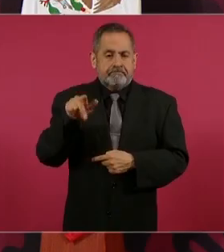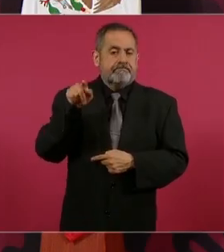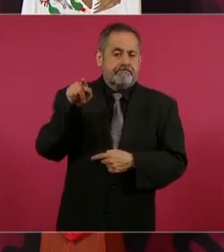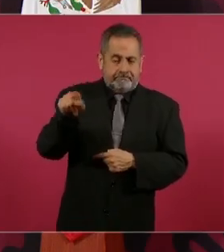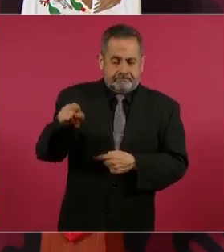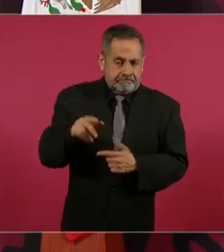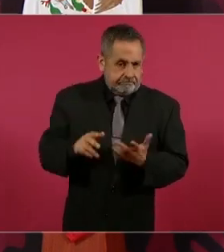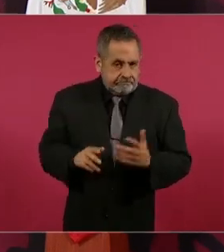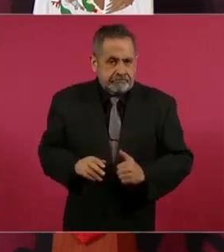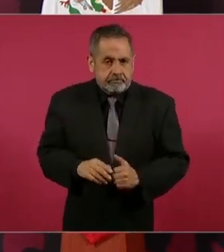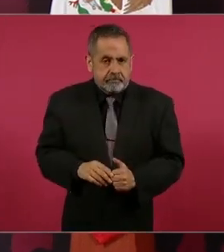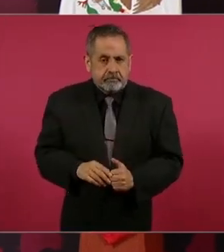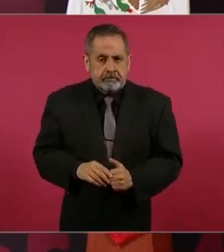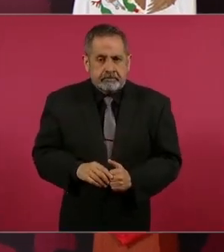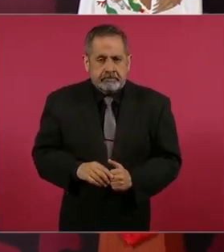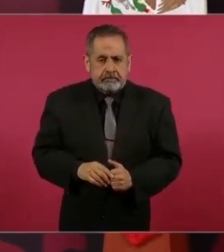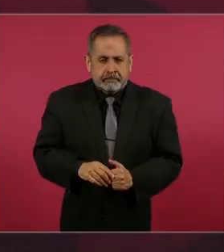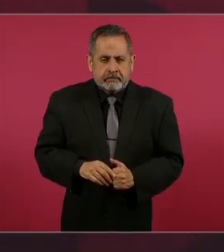los